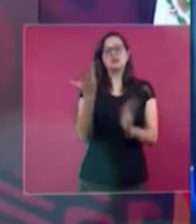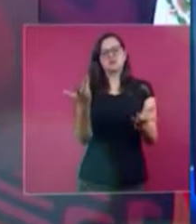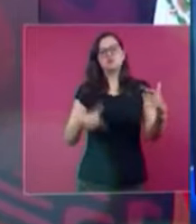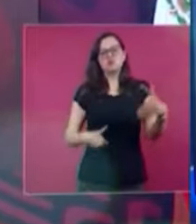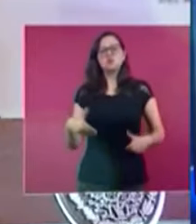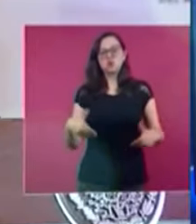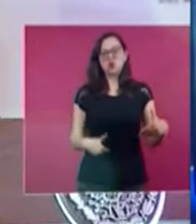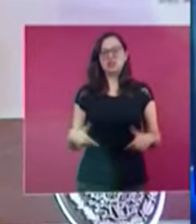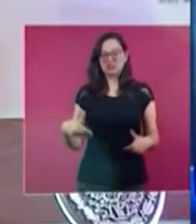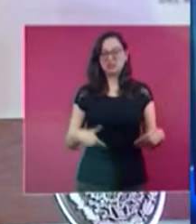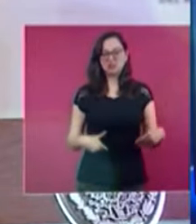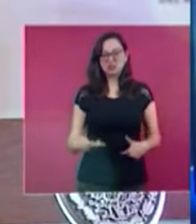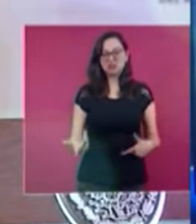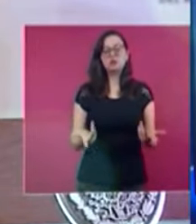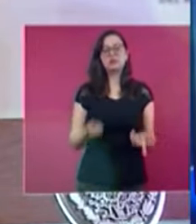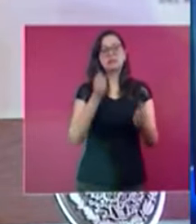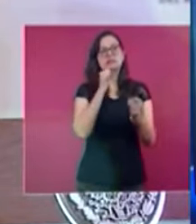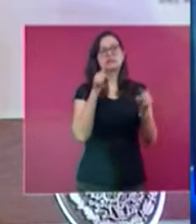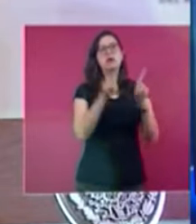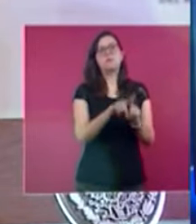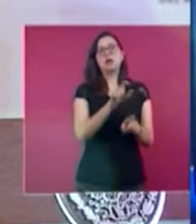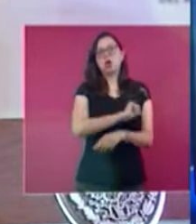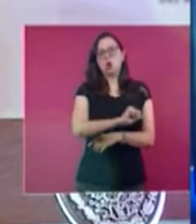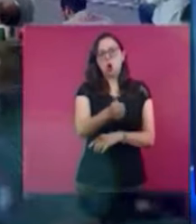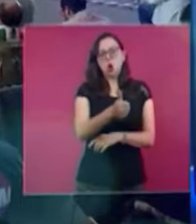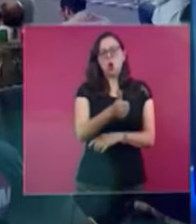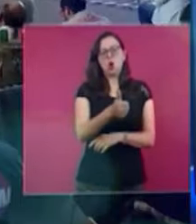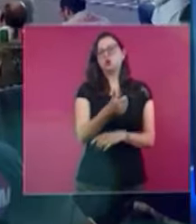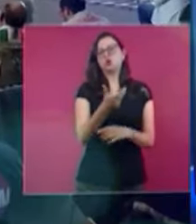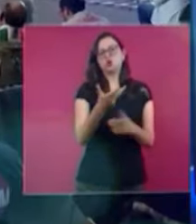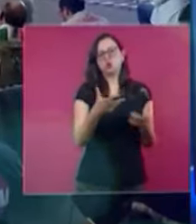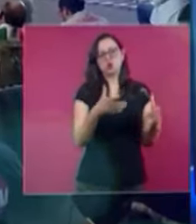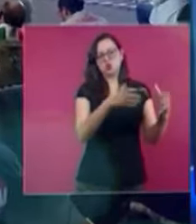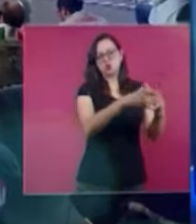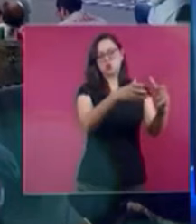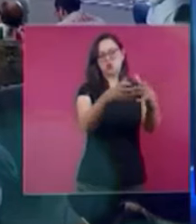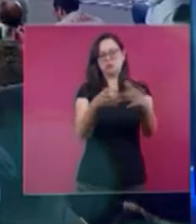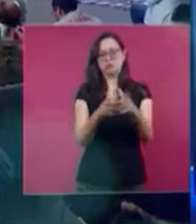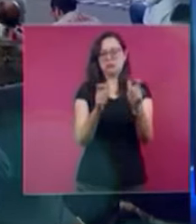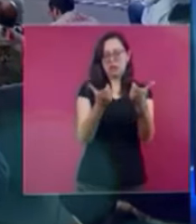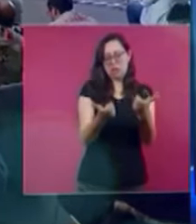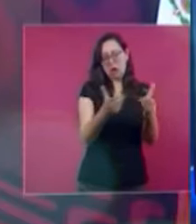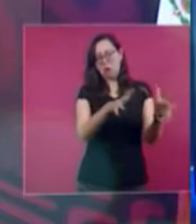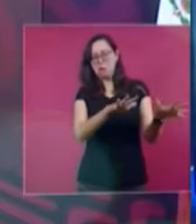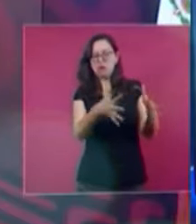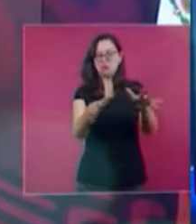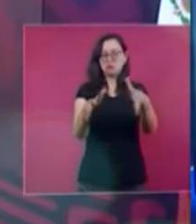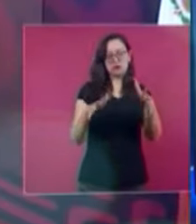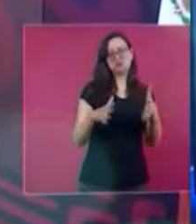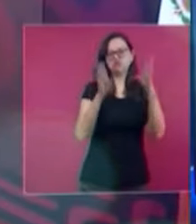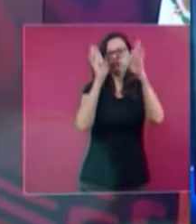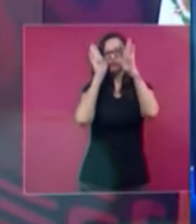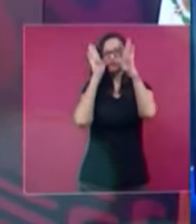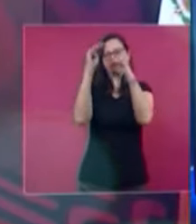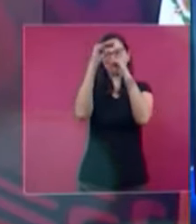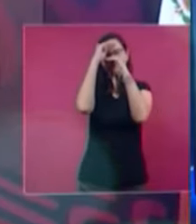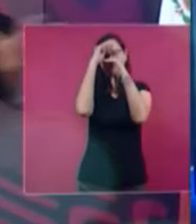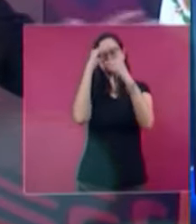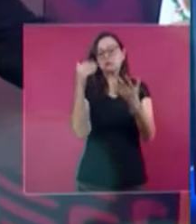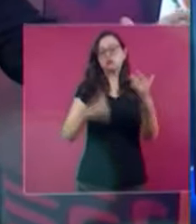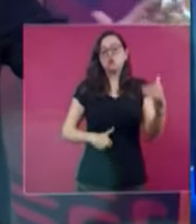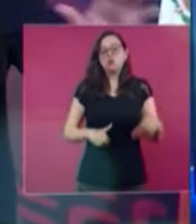déjenlo hablar no está en la ley o sea sino está en la parte de libertad de expresión creo que el presidente ha sido muy hábil en llevar la agenda